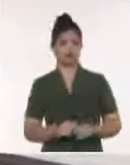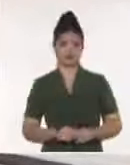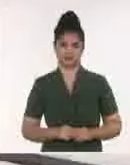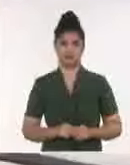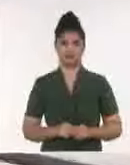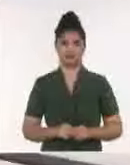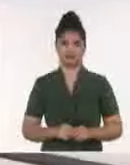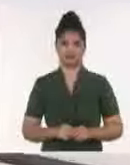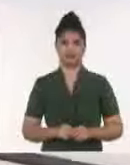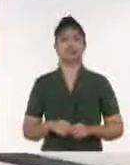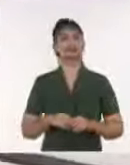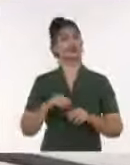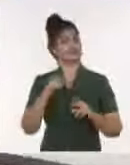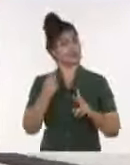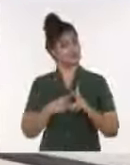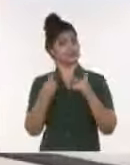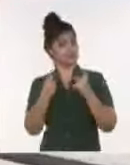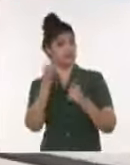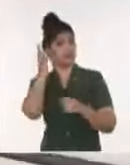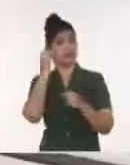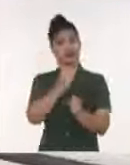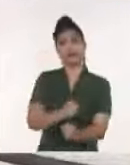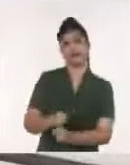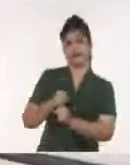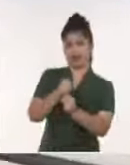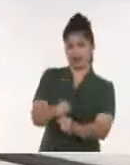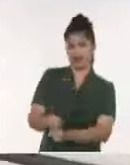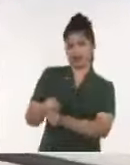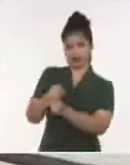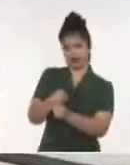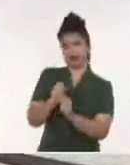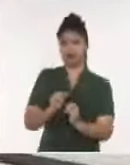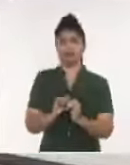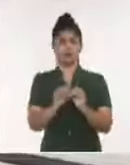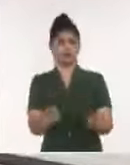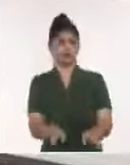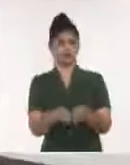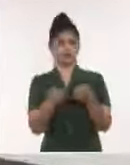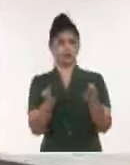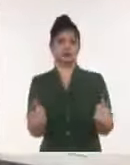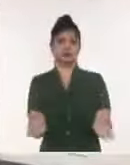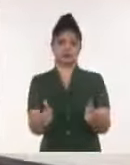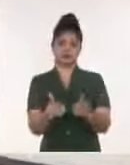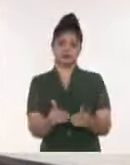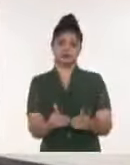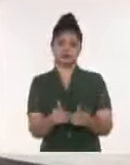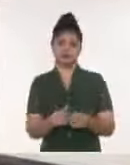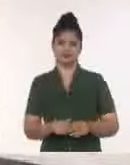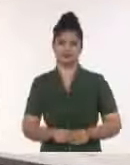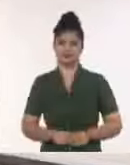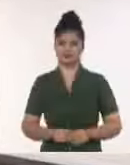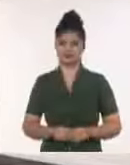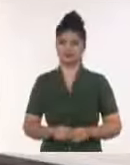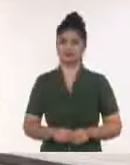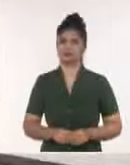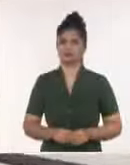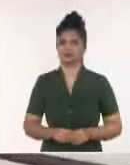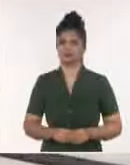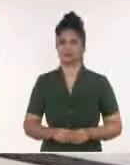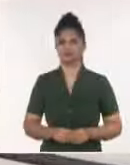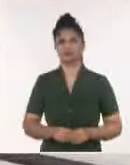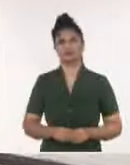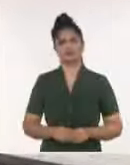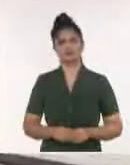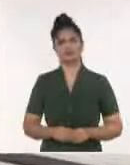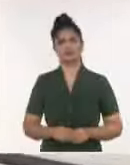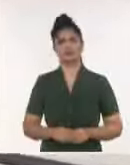el canotaje. Desde aquí, desde París, te devuelvo la señal, Angélica, a la espera del combate por la medalla de bronce de Luis